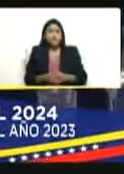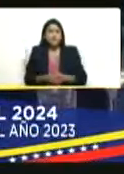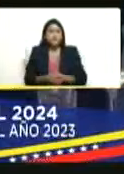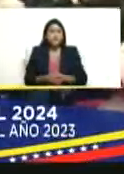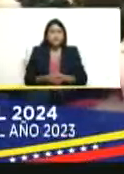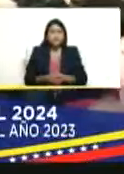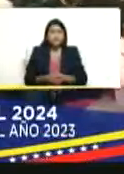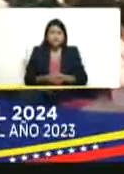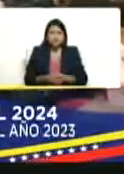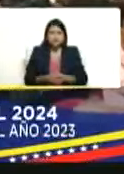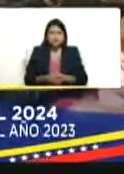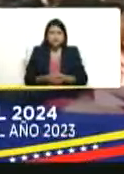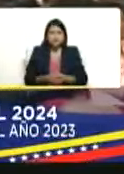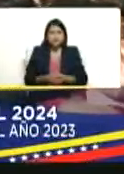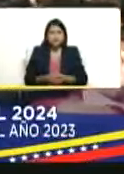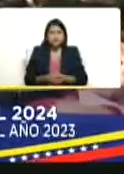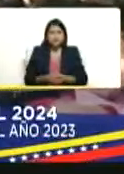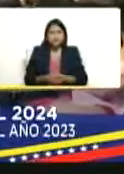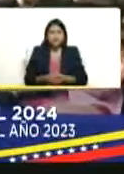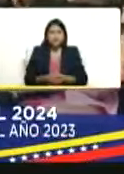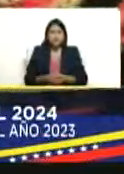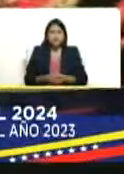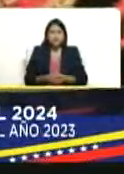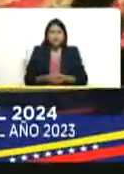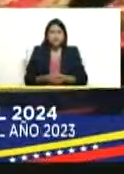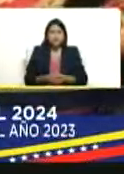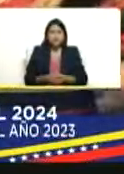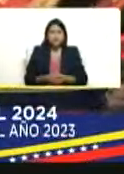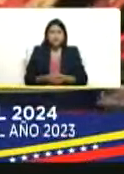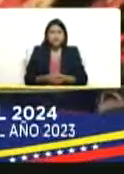todas esas políticas